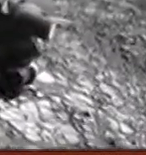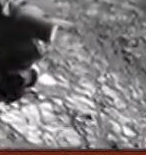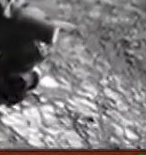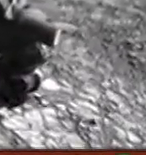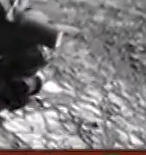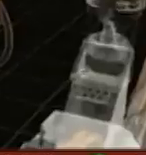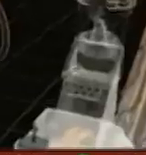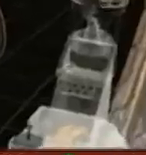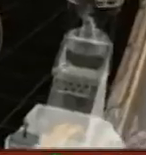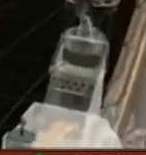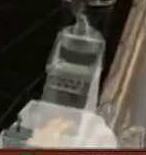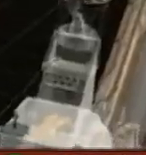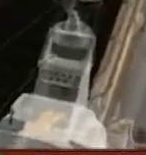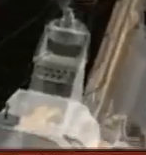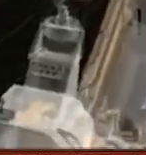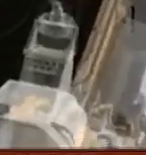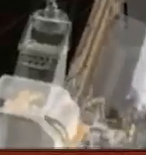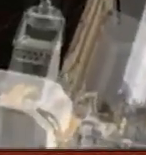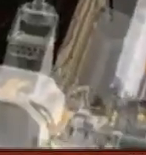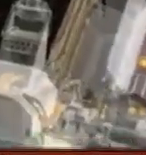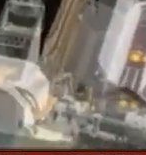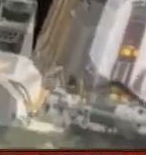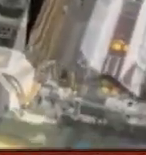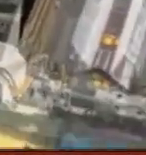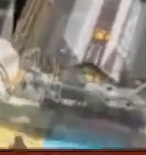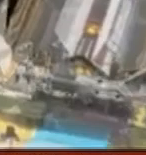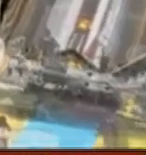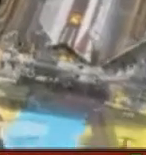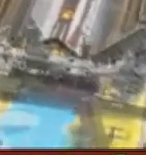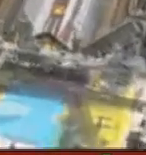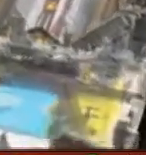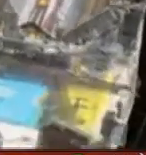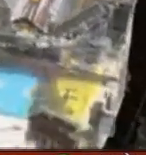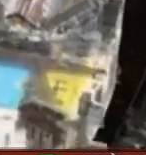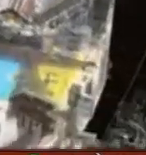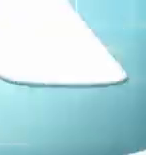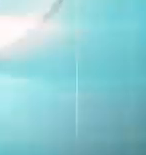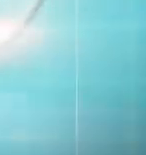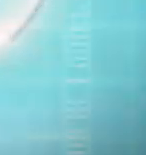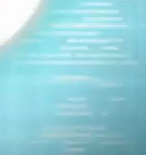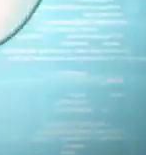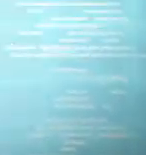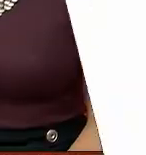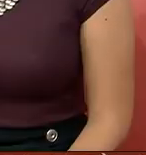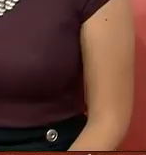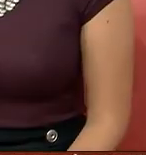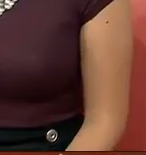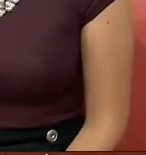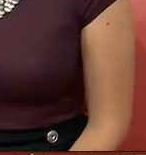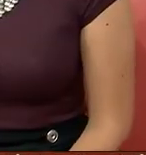poco más sobre las misiones que la NASA está realizando en el planeta rojo. Esta experiencia será